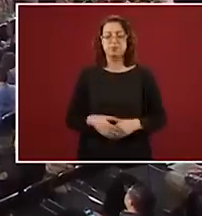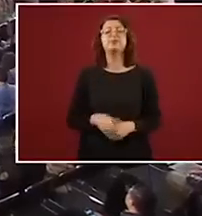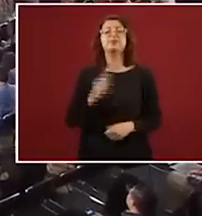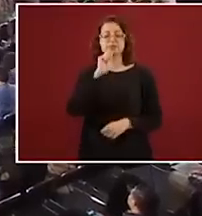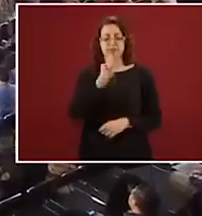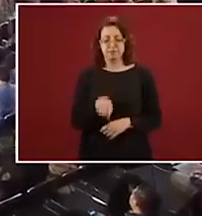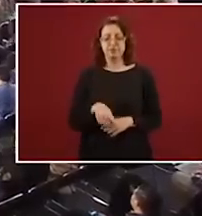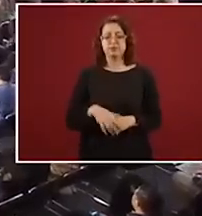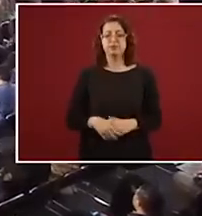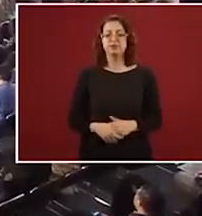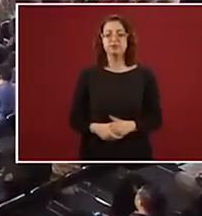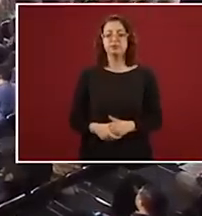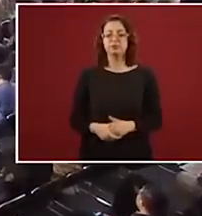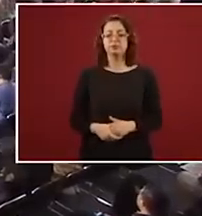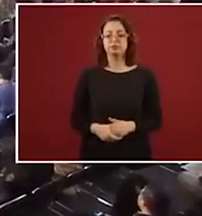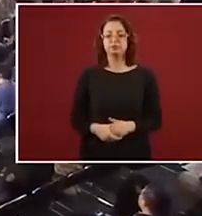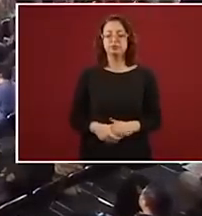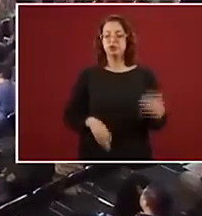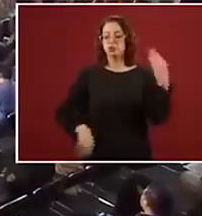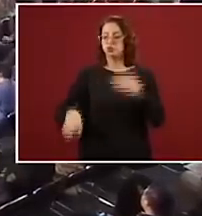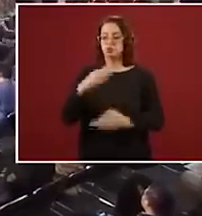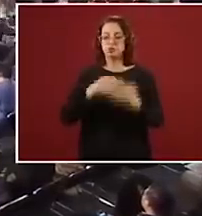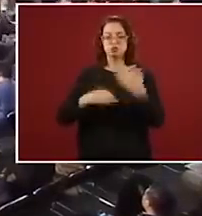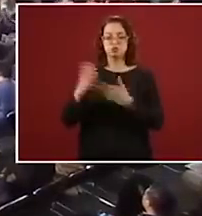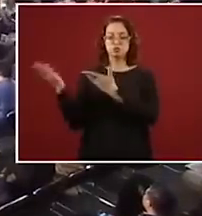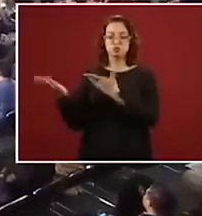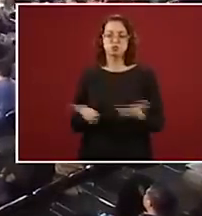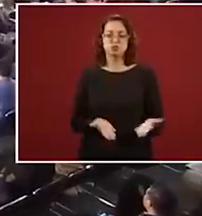También, todos.